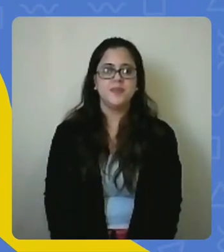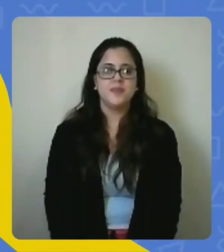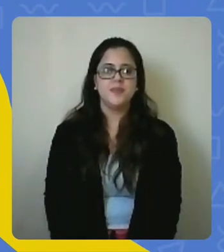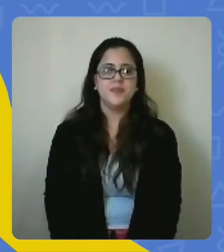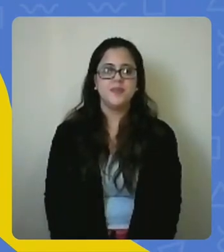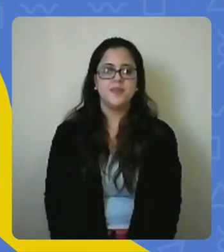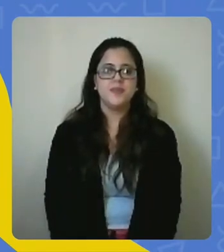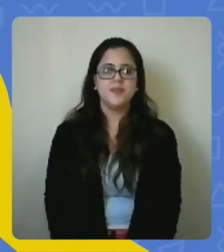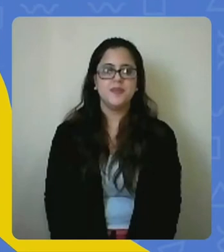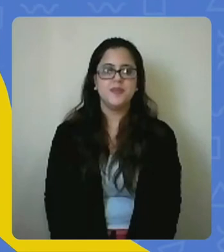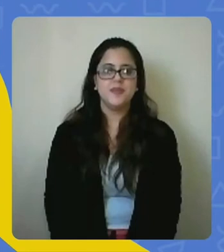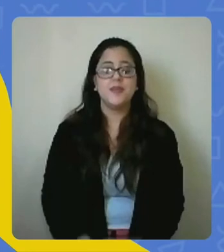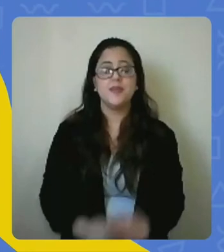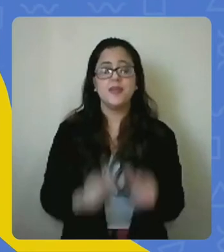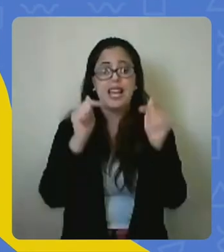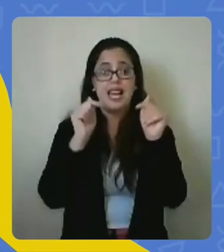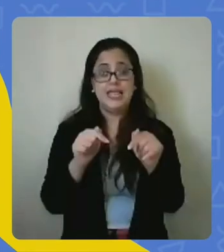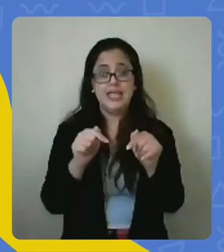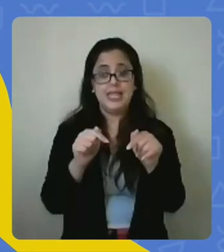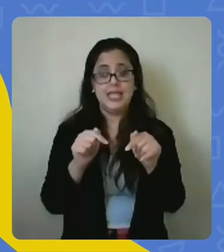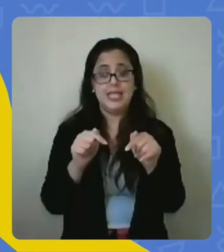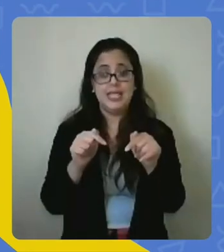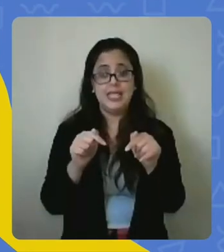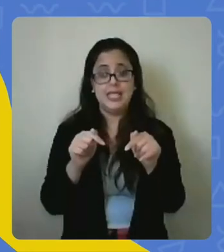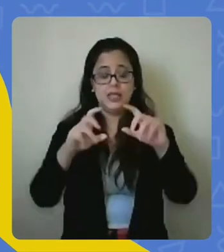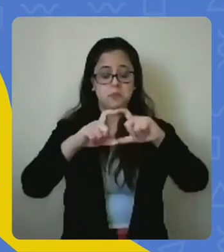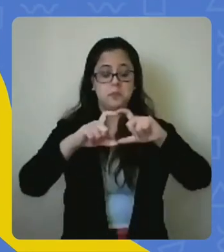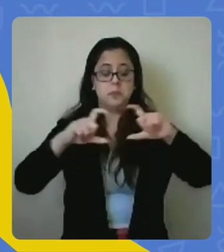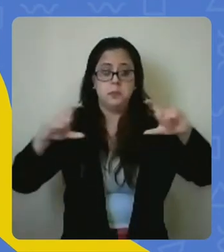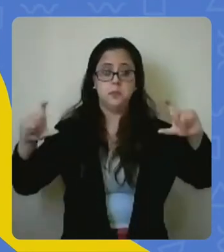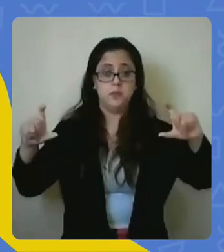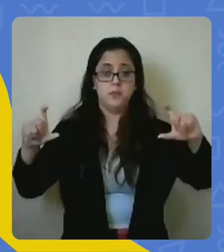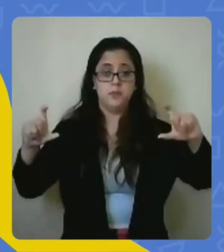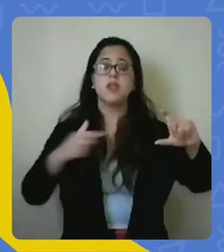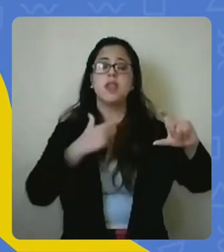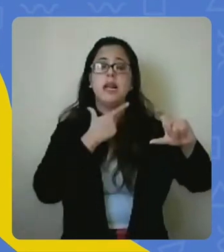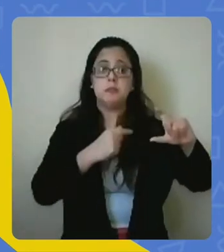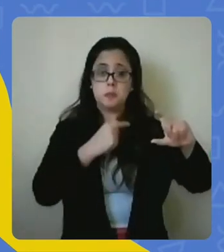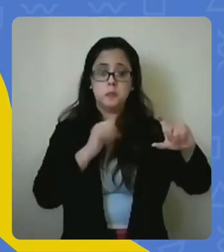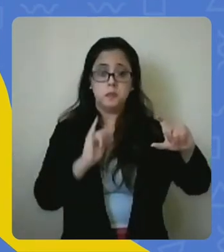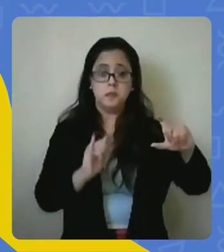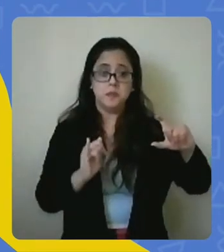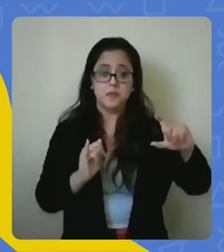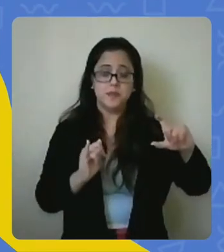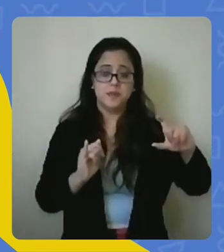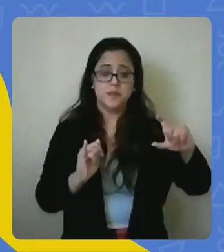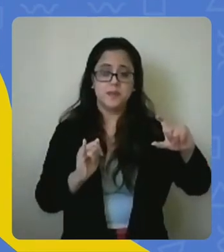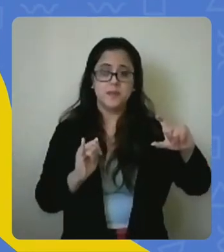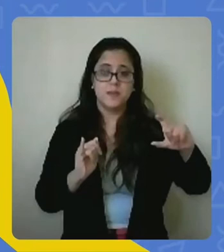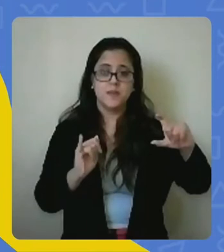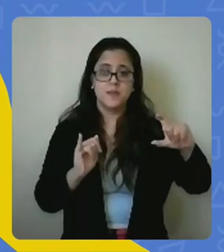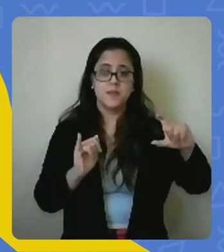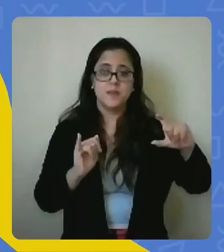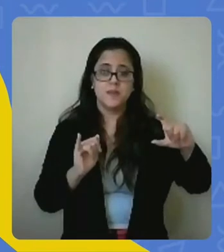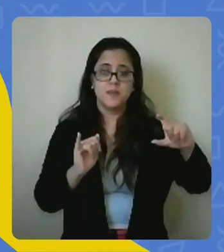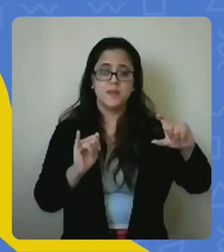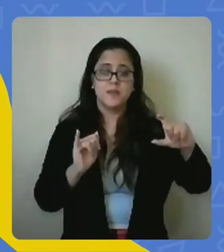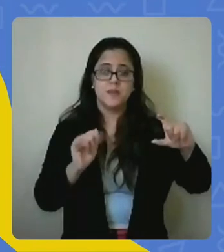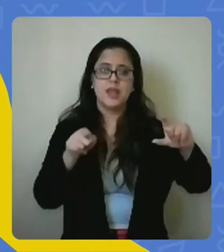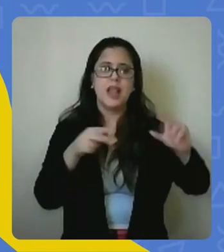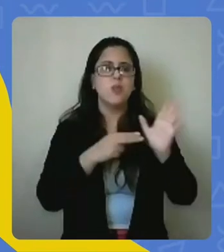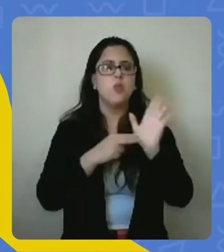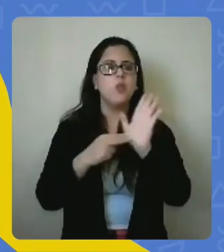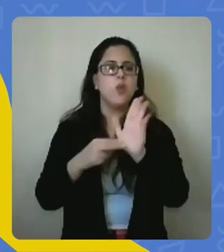Bueno, acá planteamos como una frase que nos gustó, que despliega, ¿no? Como diciendo, el juego y